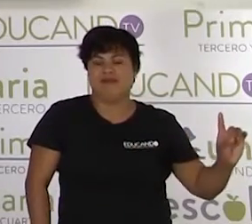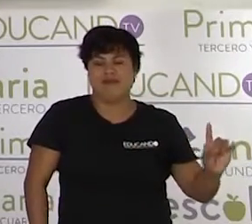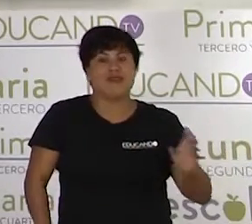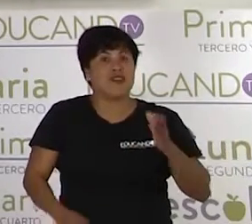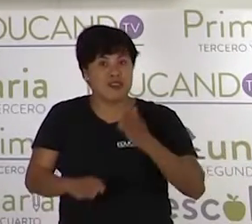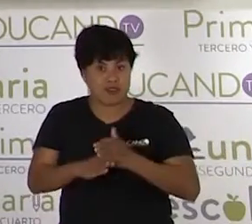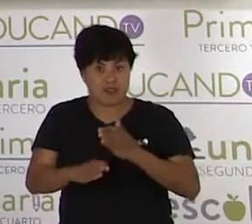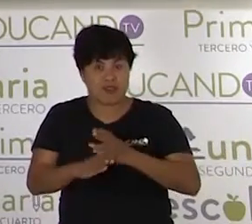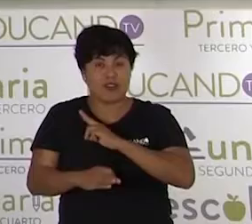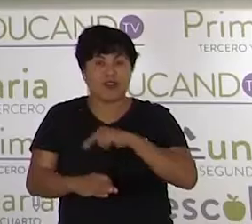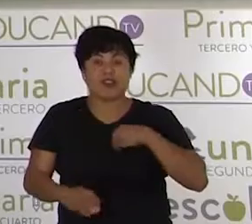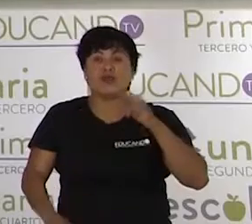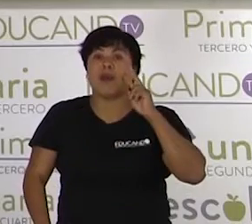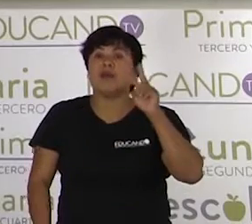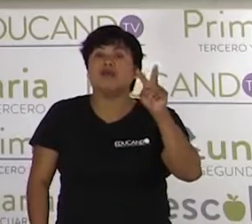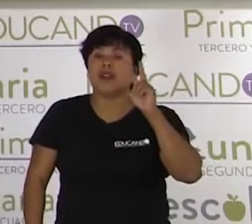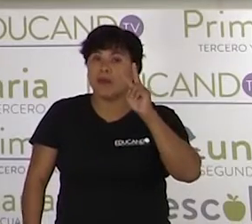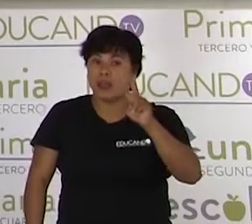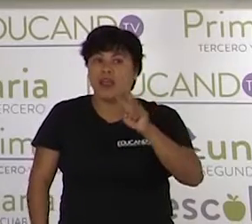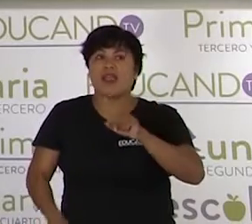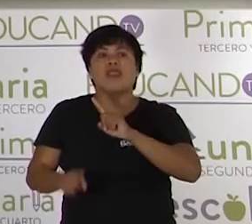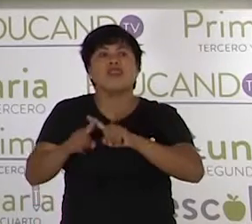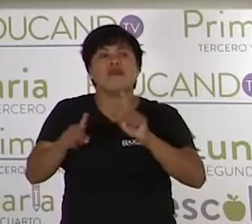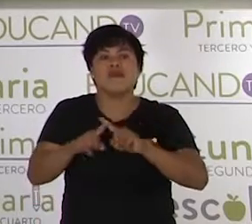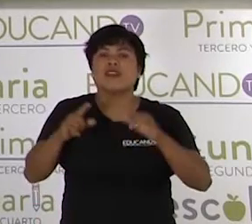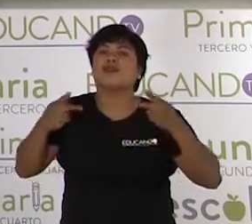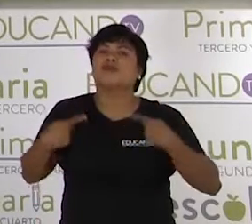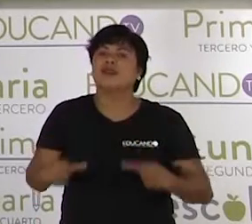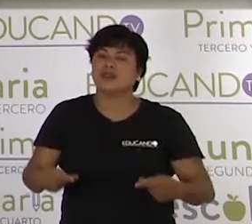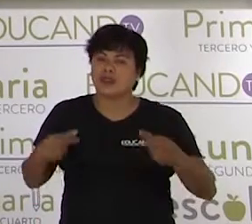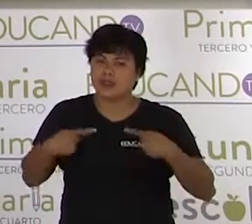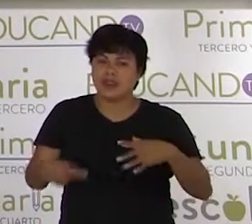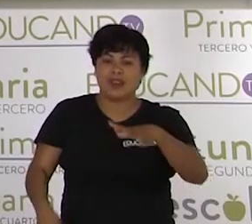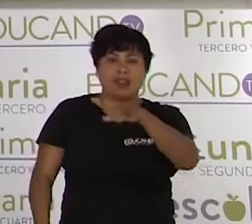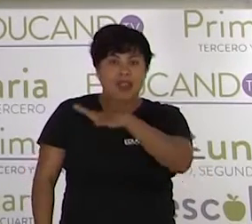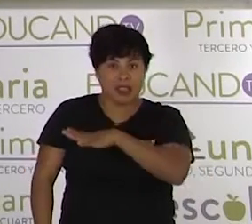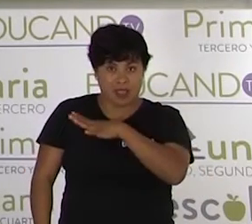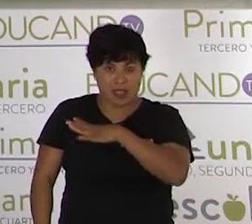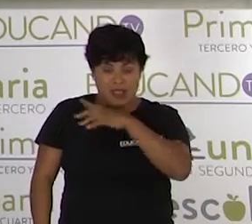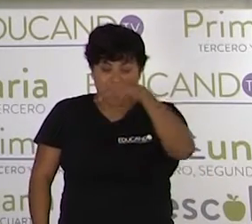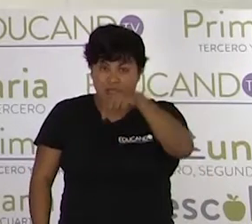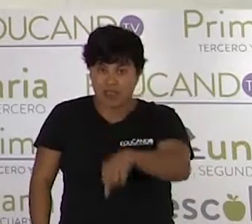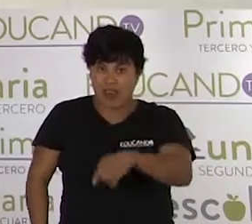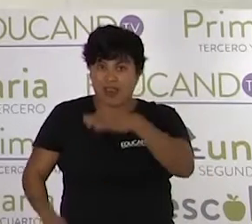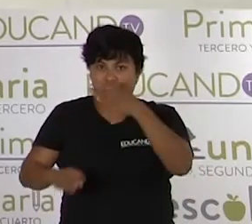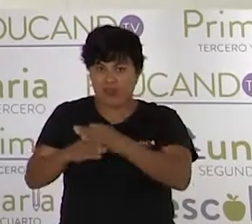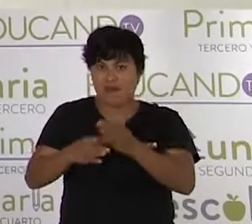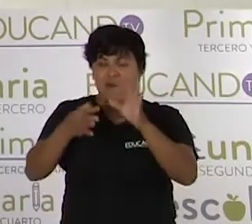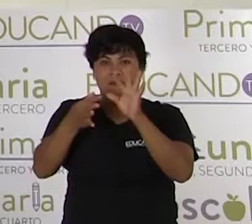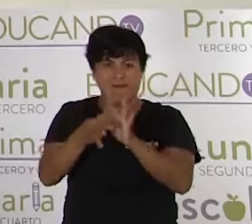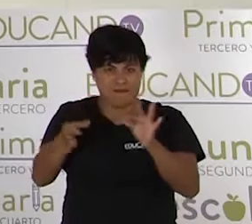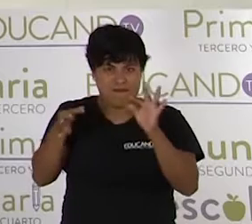Vamos a identificar los personajes que encontramos en esta leyenda.